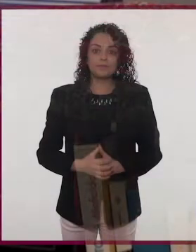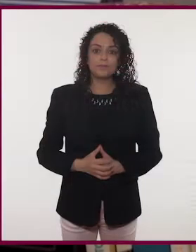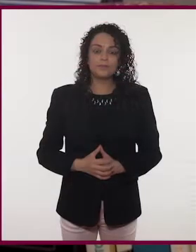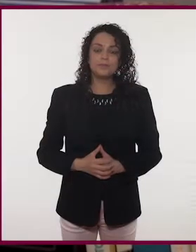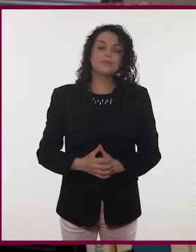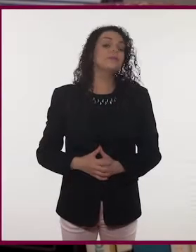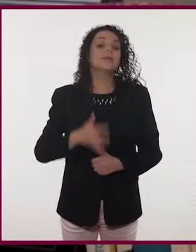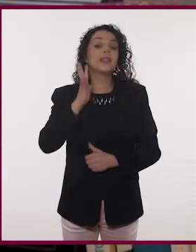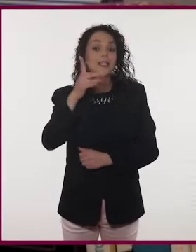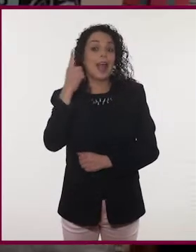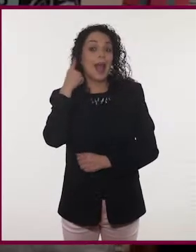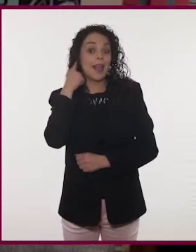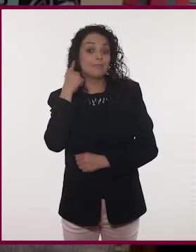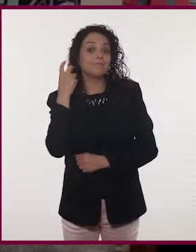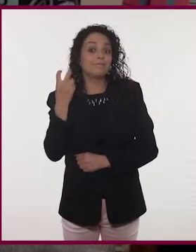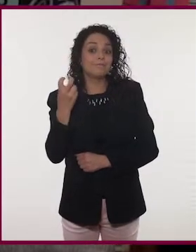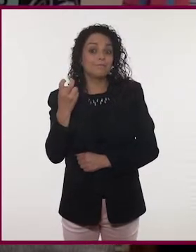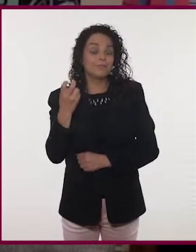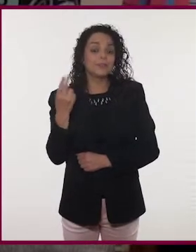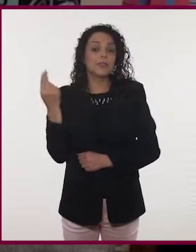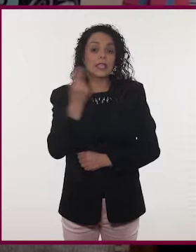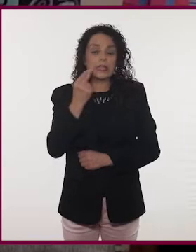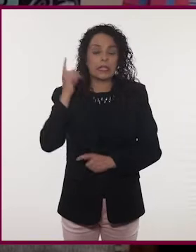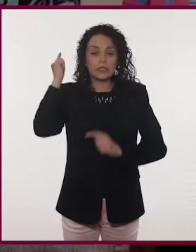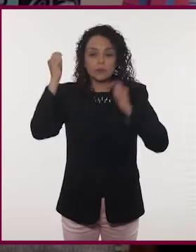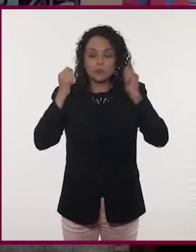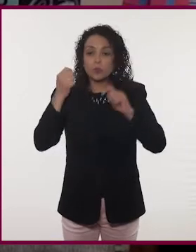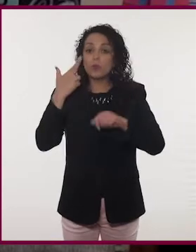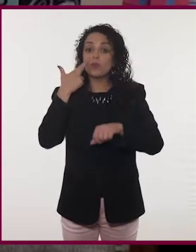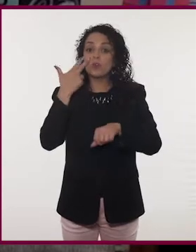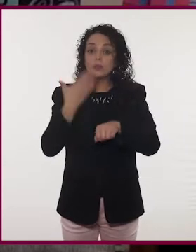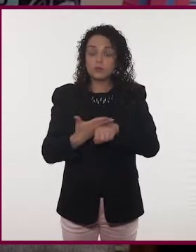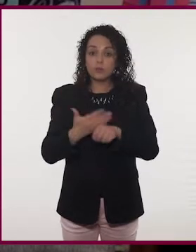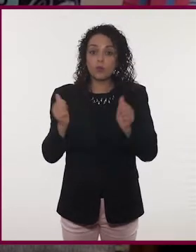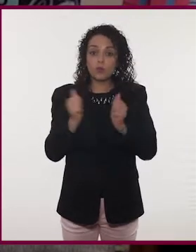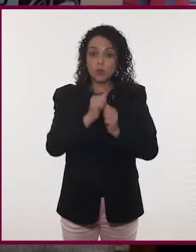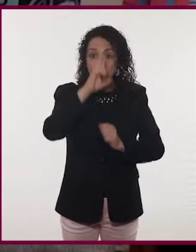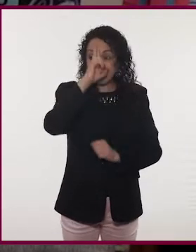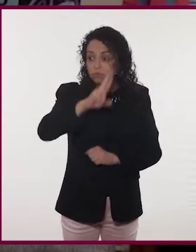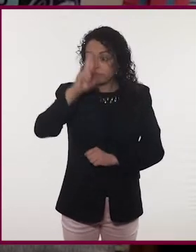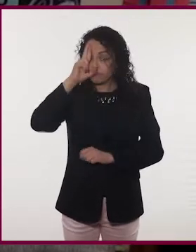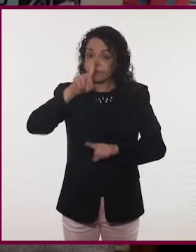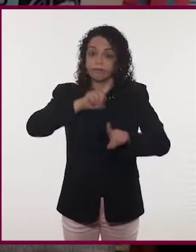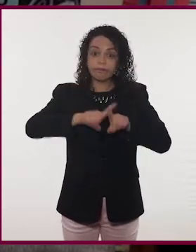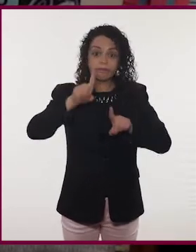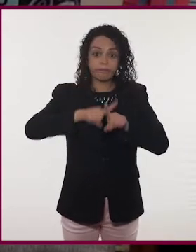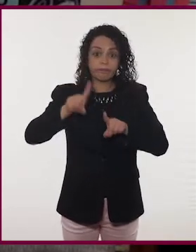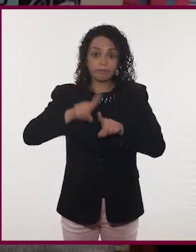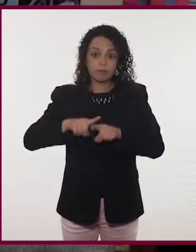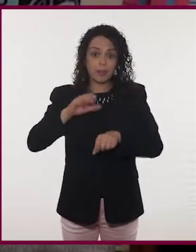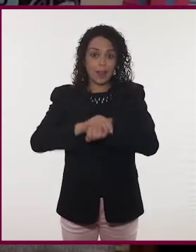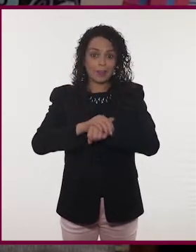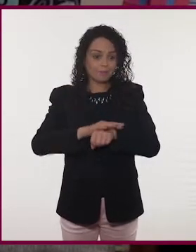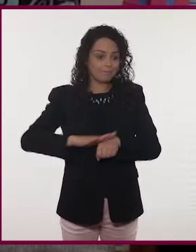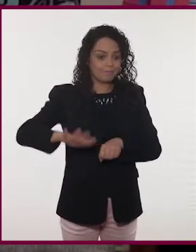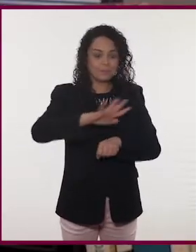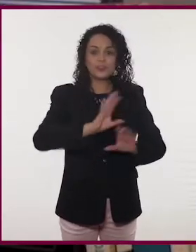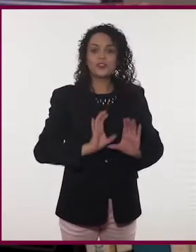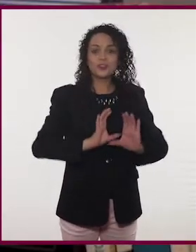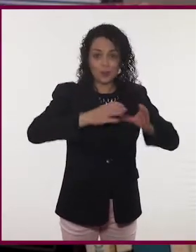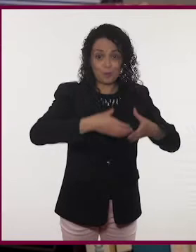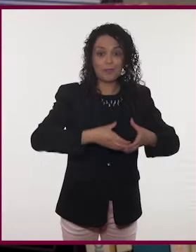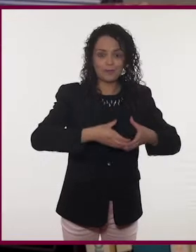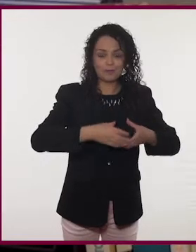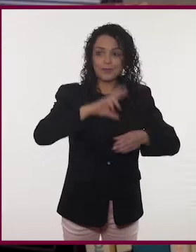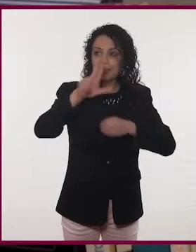Ya lo escuchamos. Seamos turistas responsables y respetuosos en todos los sentidos con nuestros amigos de las comunidades,